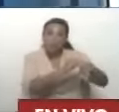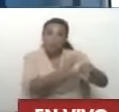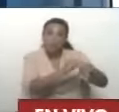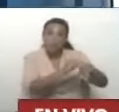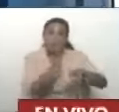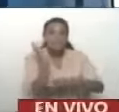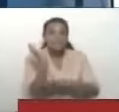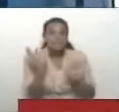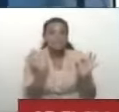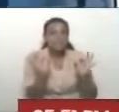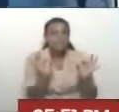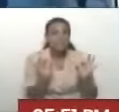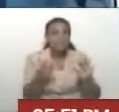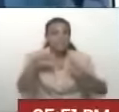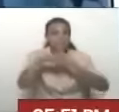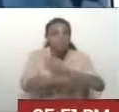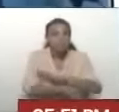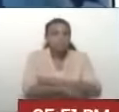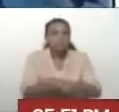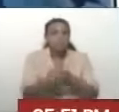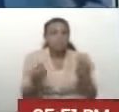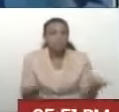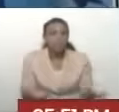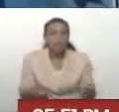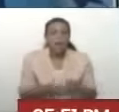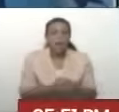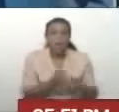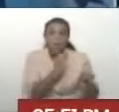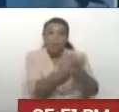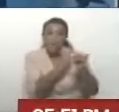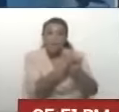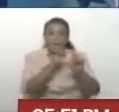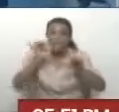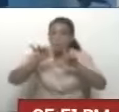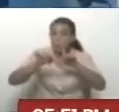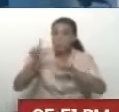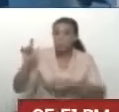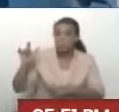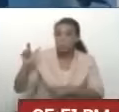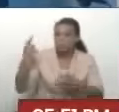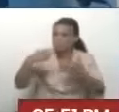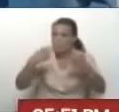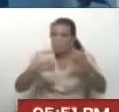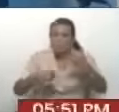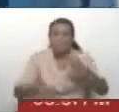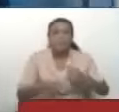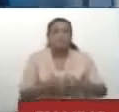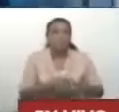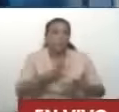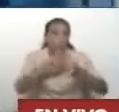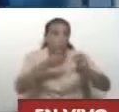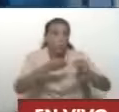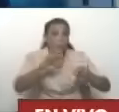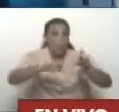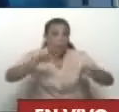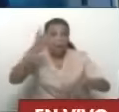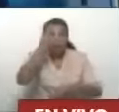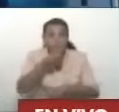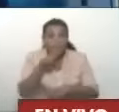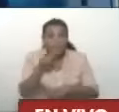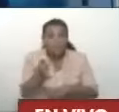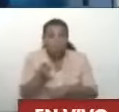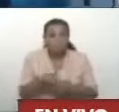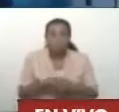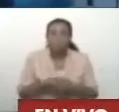un tema esencial y fundamental que es las redes sociales y la influencia y penetración en las nuevas generaciones. Lo mencionaba